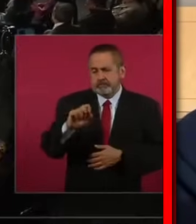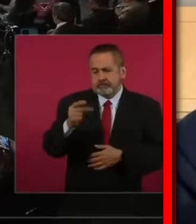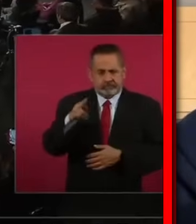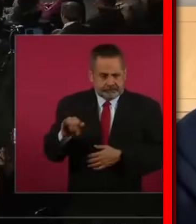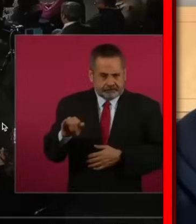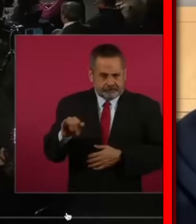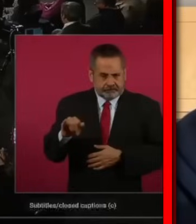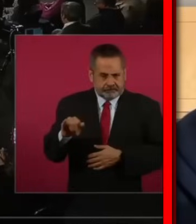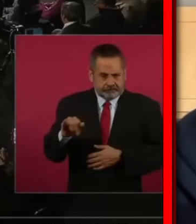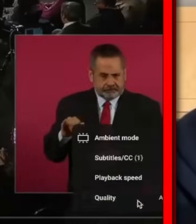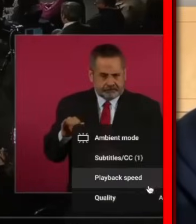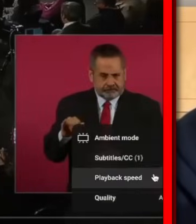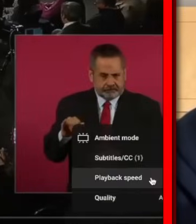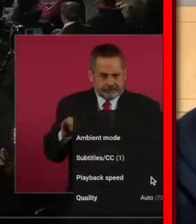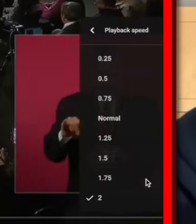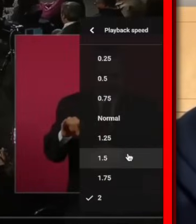agencia sputnic Hace algunos